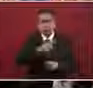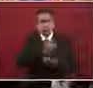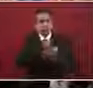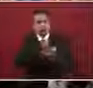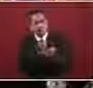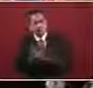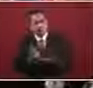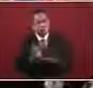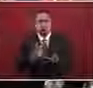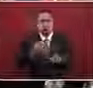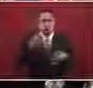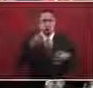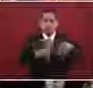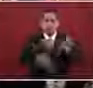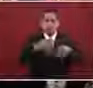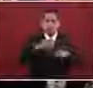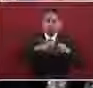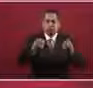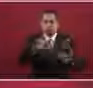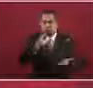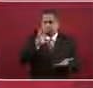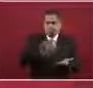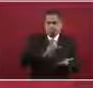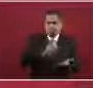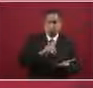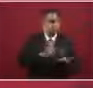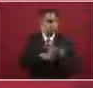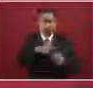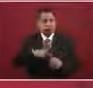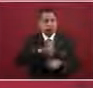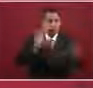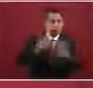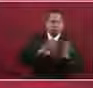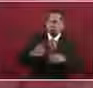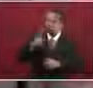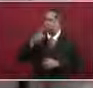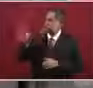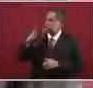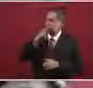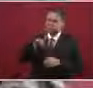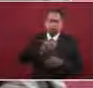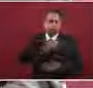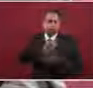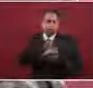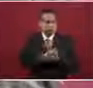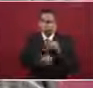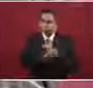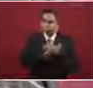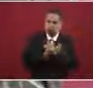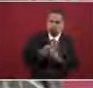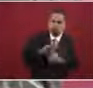los magistrados, se ampararon y